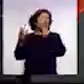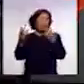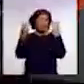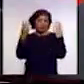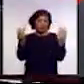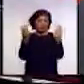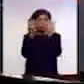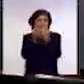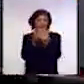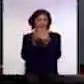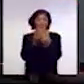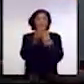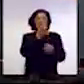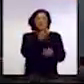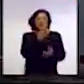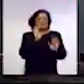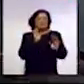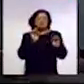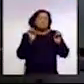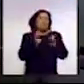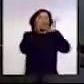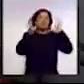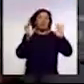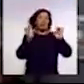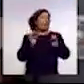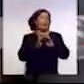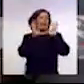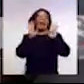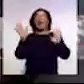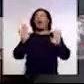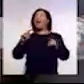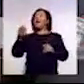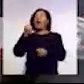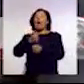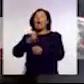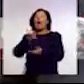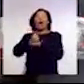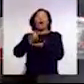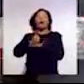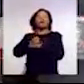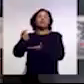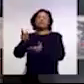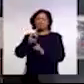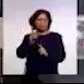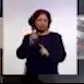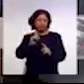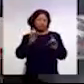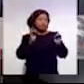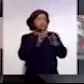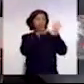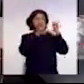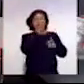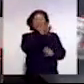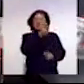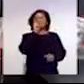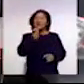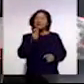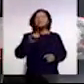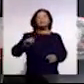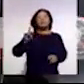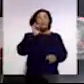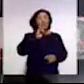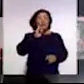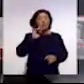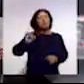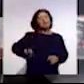fue más que una circunstancia producto de la selección sí claro esto nos dice que cada vez más mujeres están interesándose por